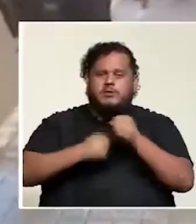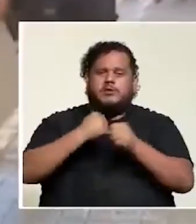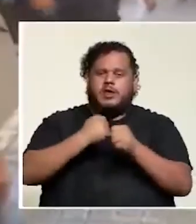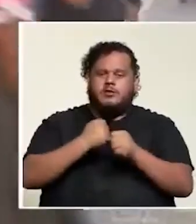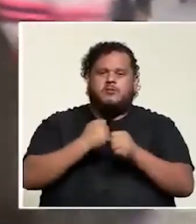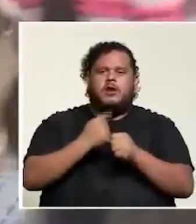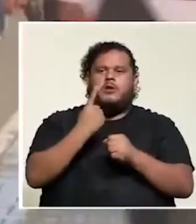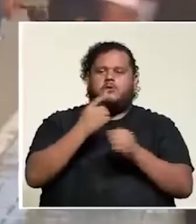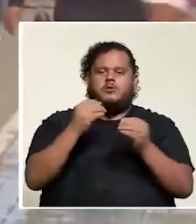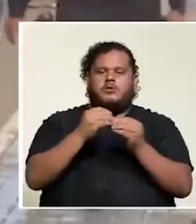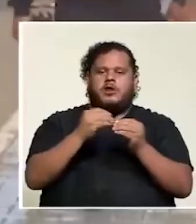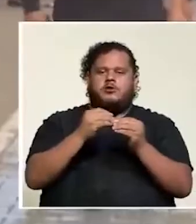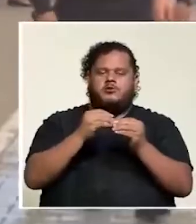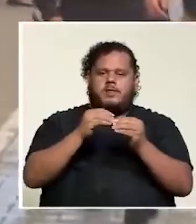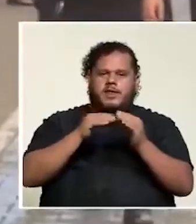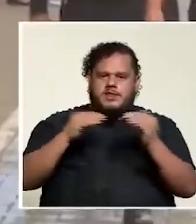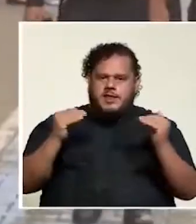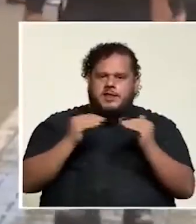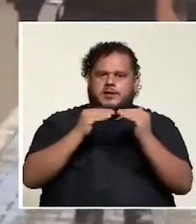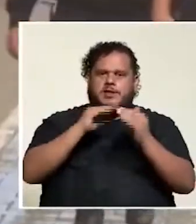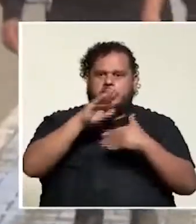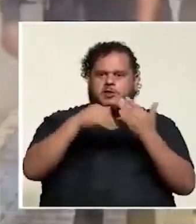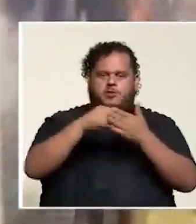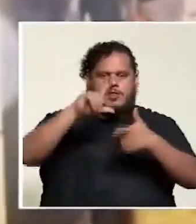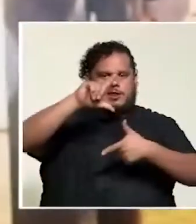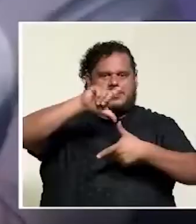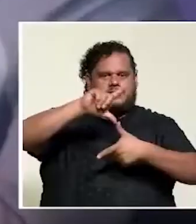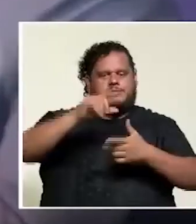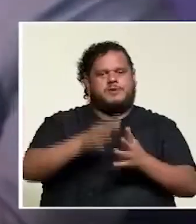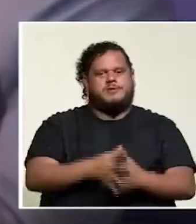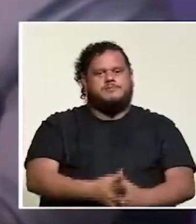más equitativos de Latinoamérica.